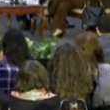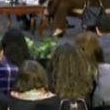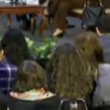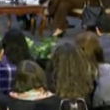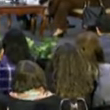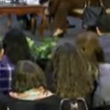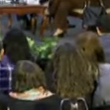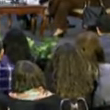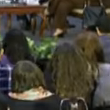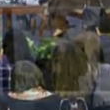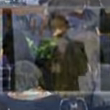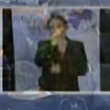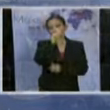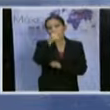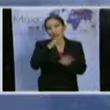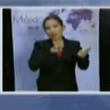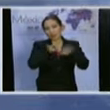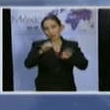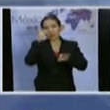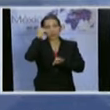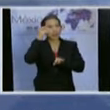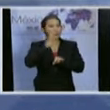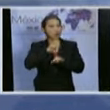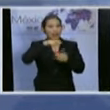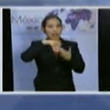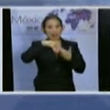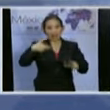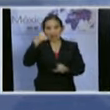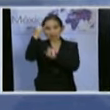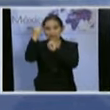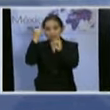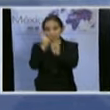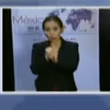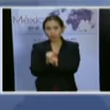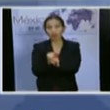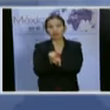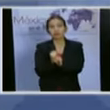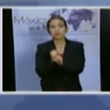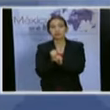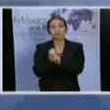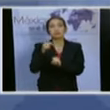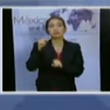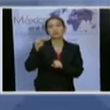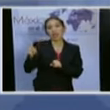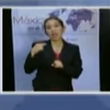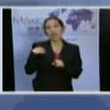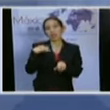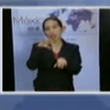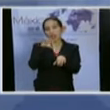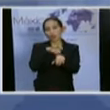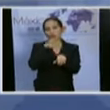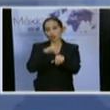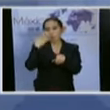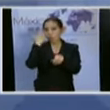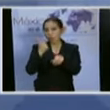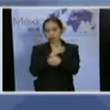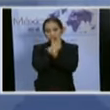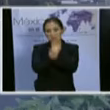Economía. Consuelo se desempeñó como directora de Relaciones Internacionales de Médicos Sin